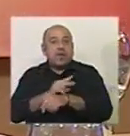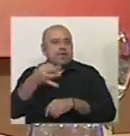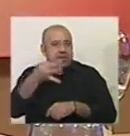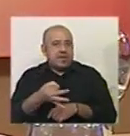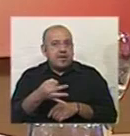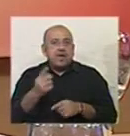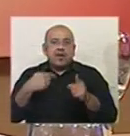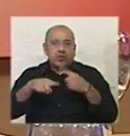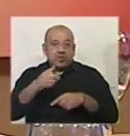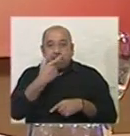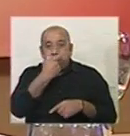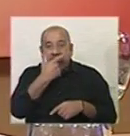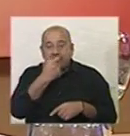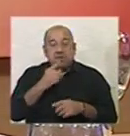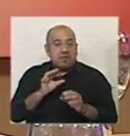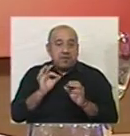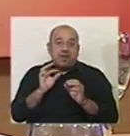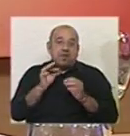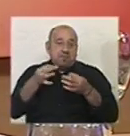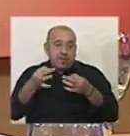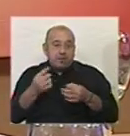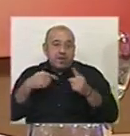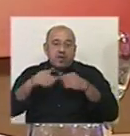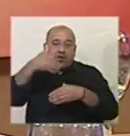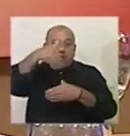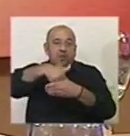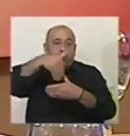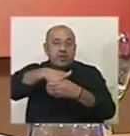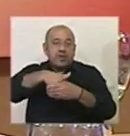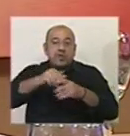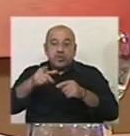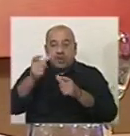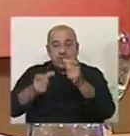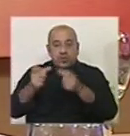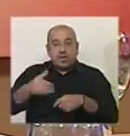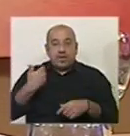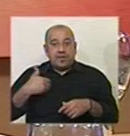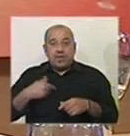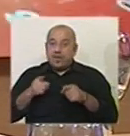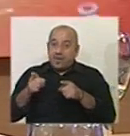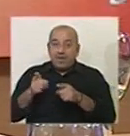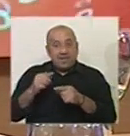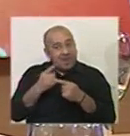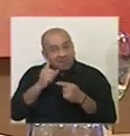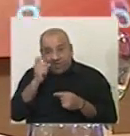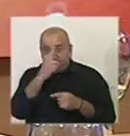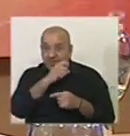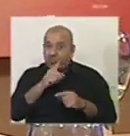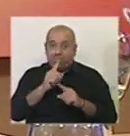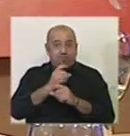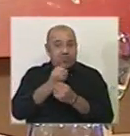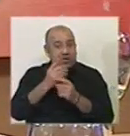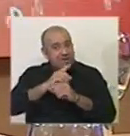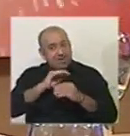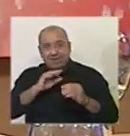podrá ir muy bien en el planeta, pero al final quien lo votan son las y los argentinos, y ahí la cosa está muy mal. Entonces, no había